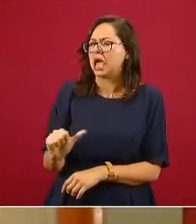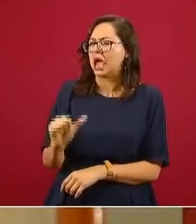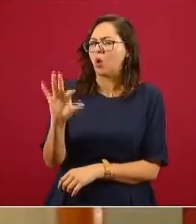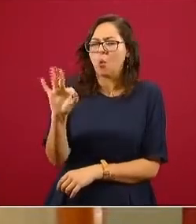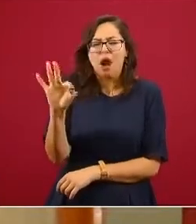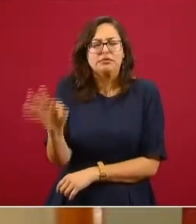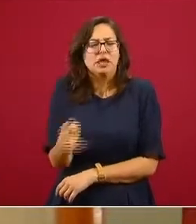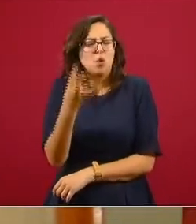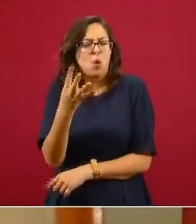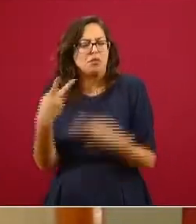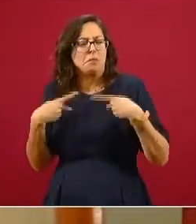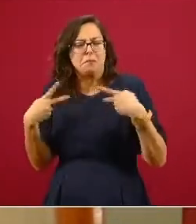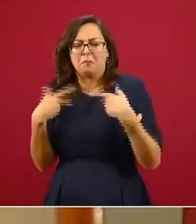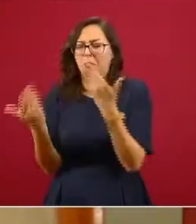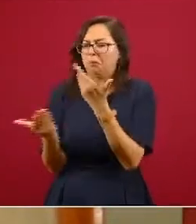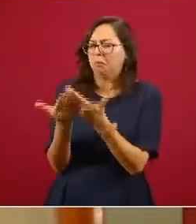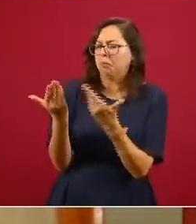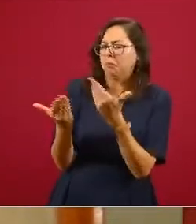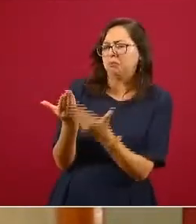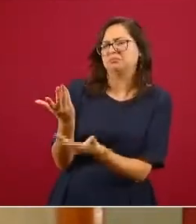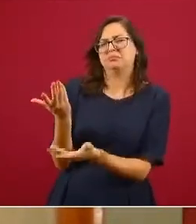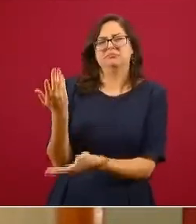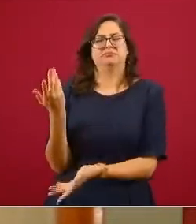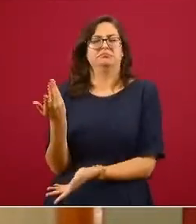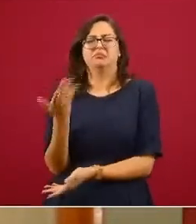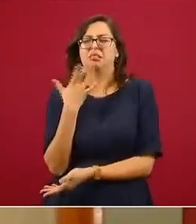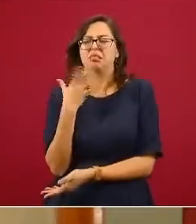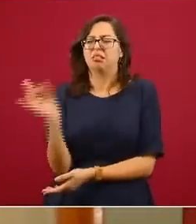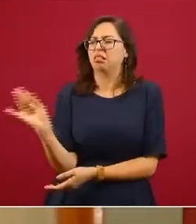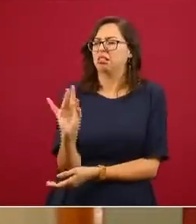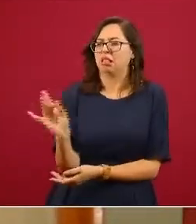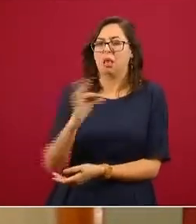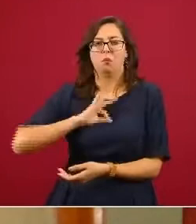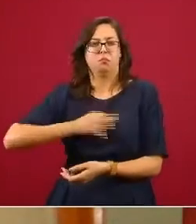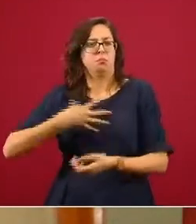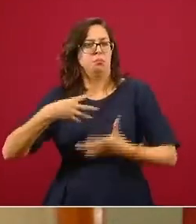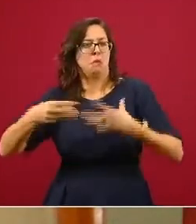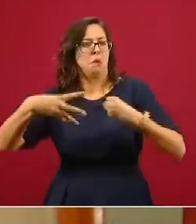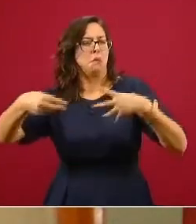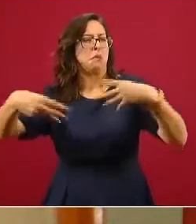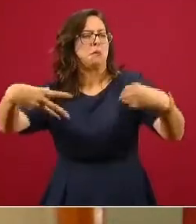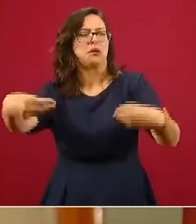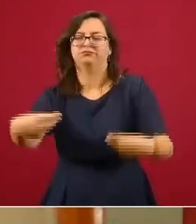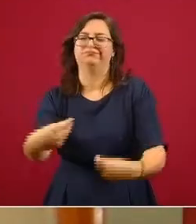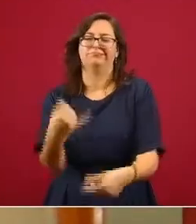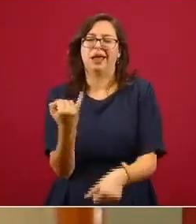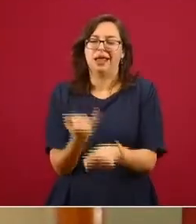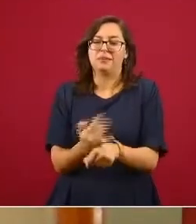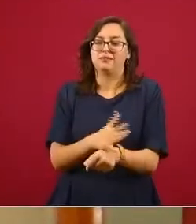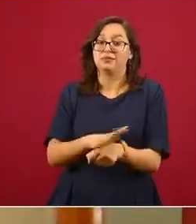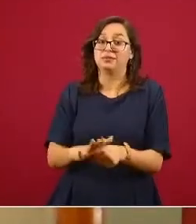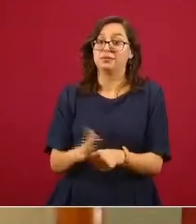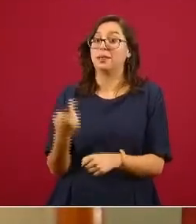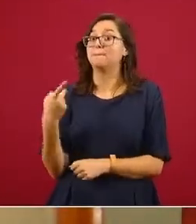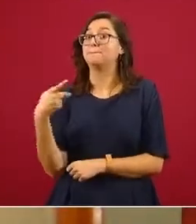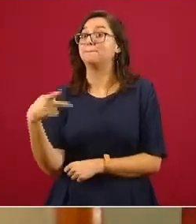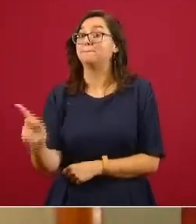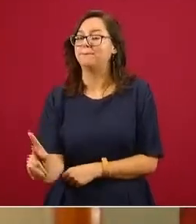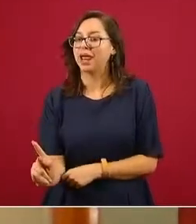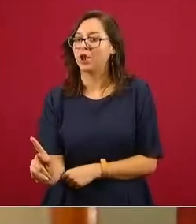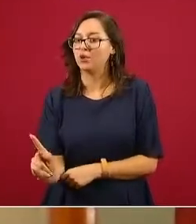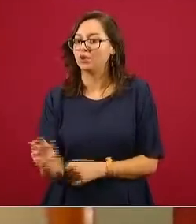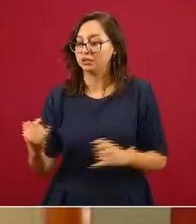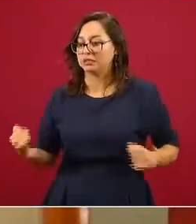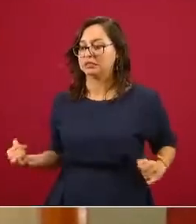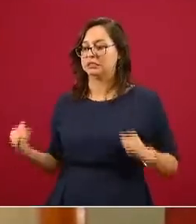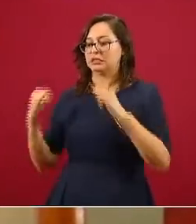de convertirse en la epidemia que hoy tenemos. Sin embargo, la experiencia institucional no es solamente una experiencia personal de